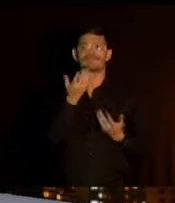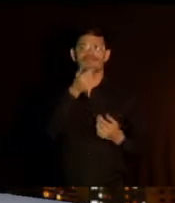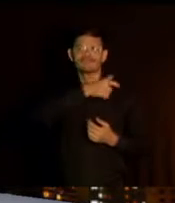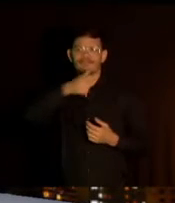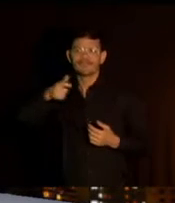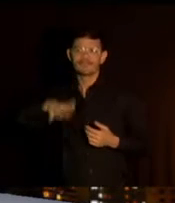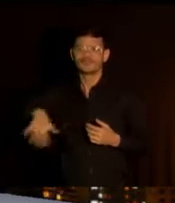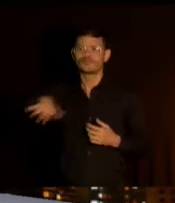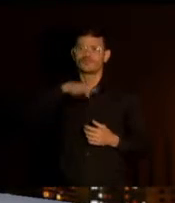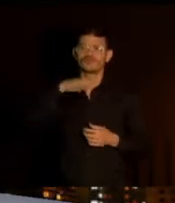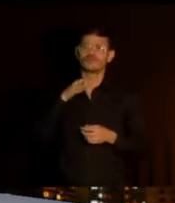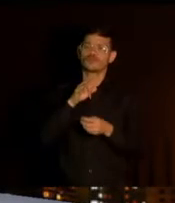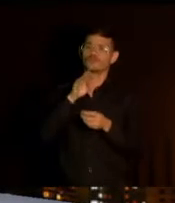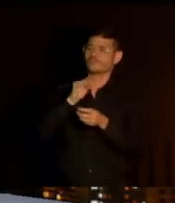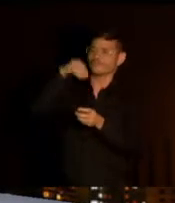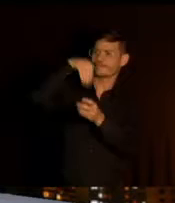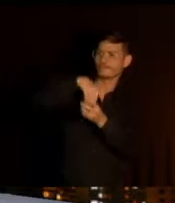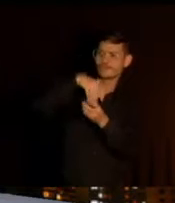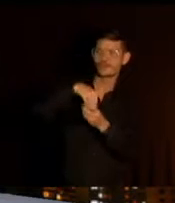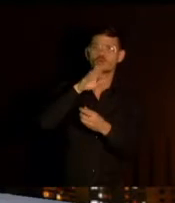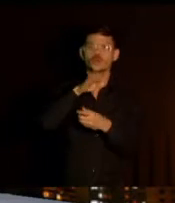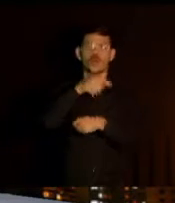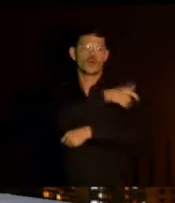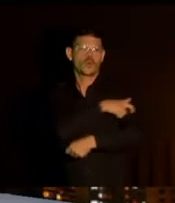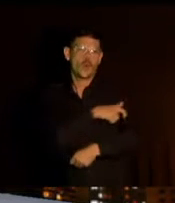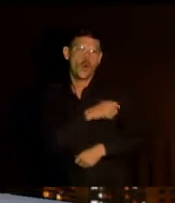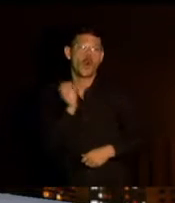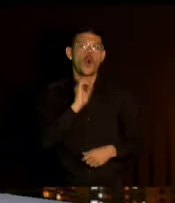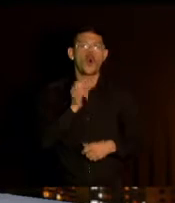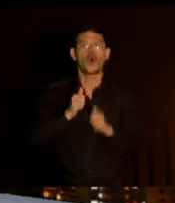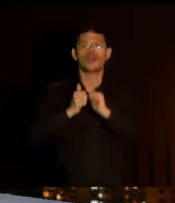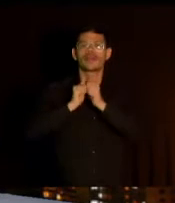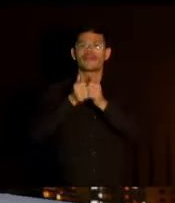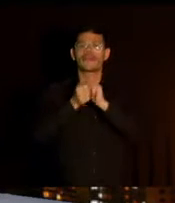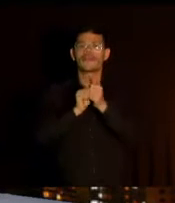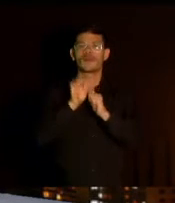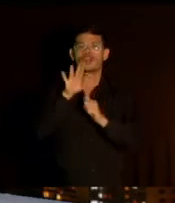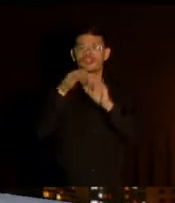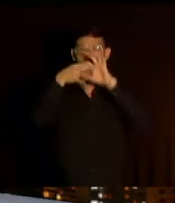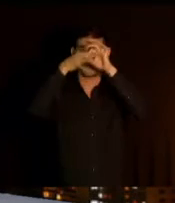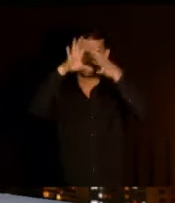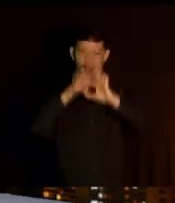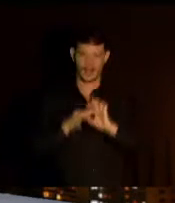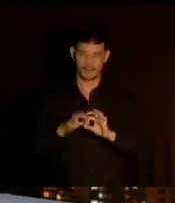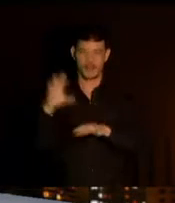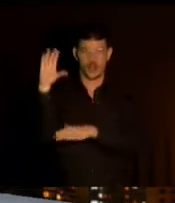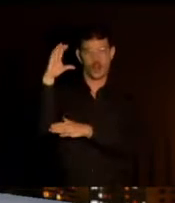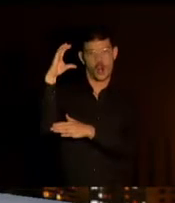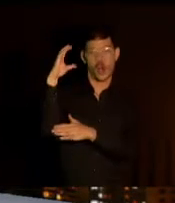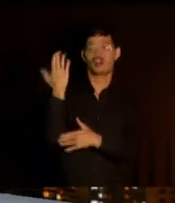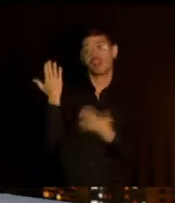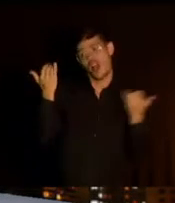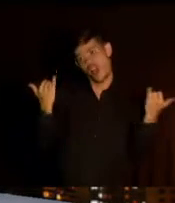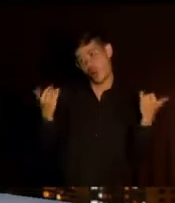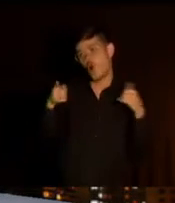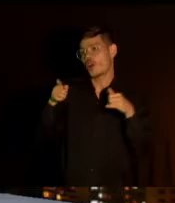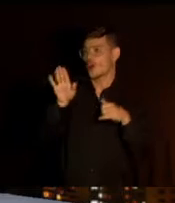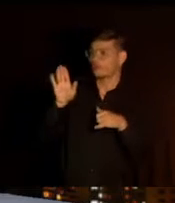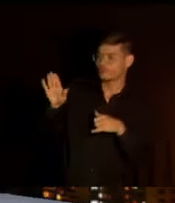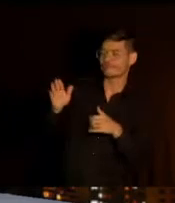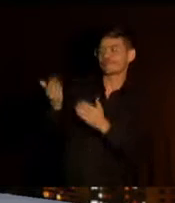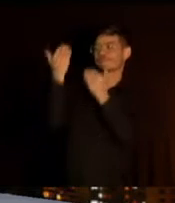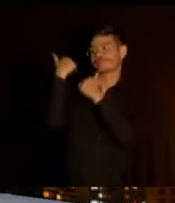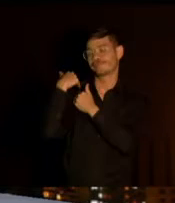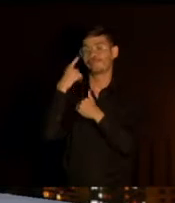este comité o de todo este deporte paralímpico colombiano y que usted ha tenido que ir despejando a través de cada una de